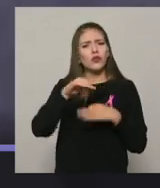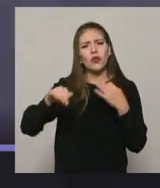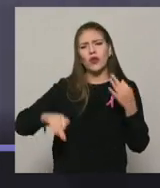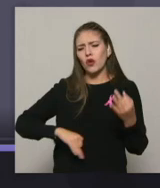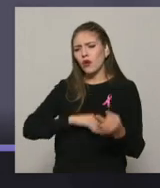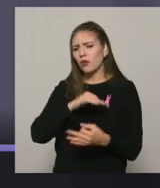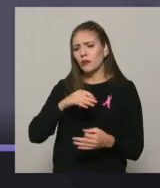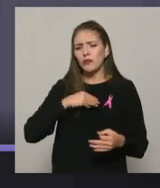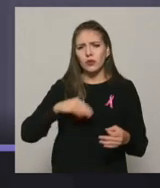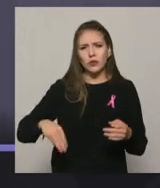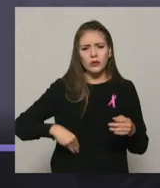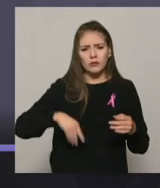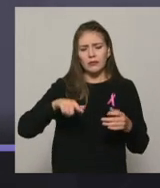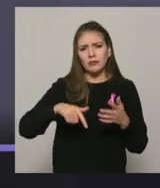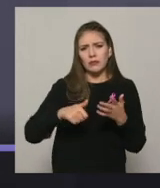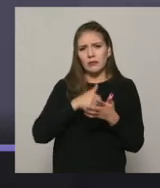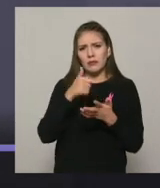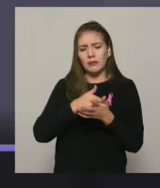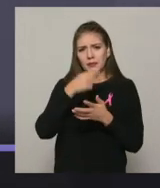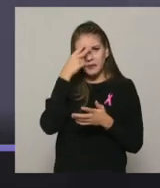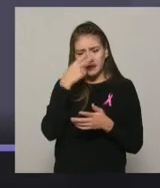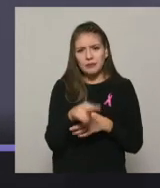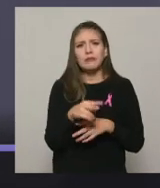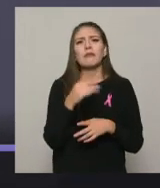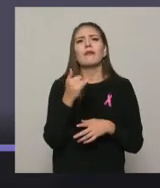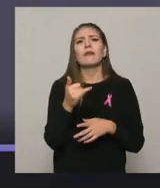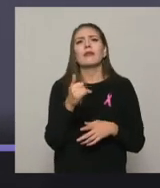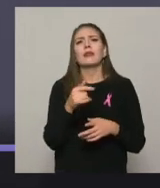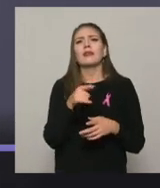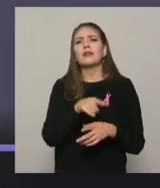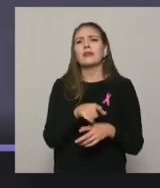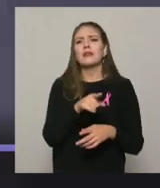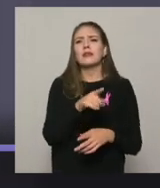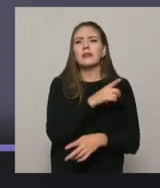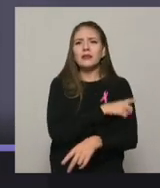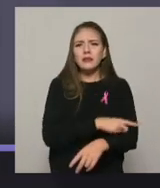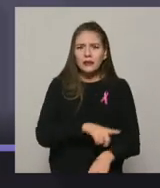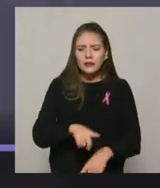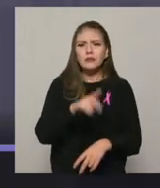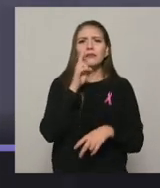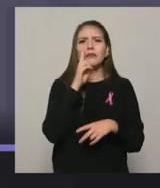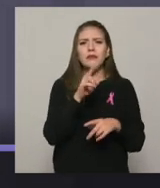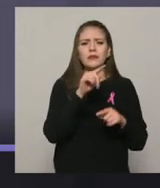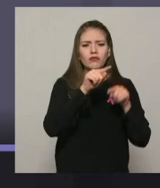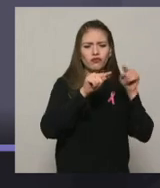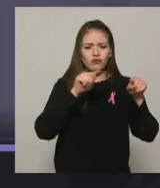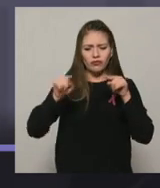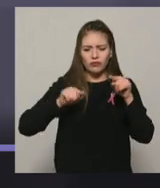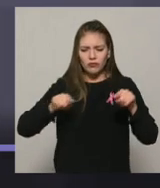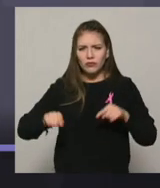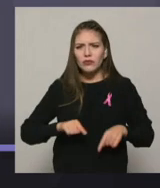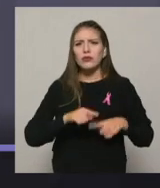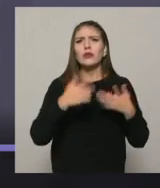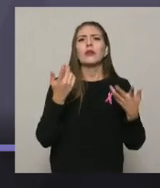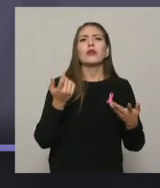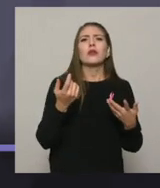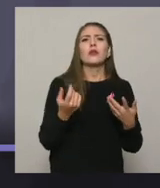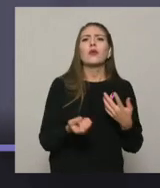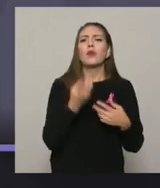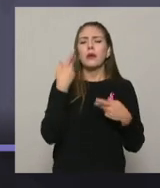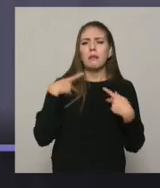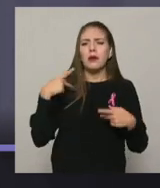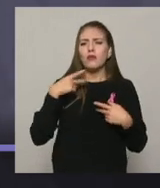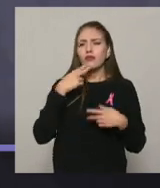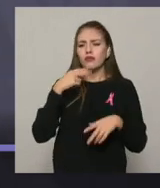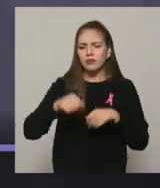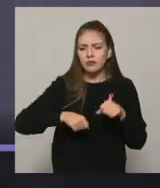alrededor de la Ciudad de México y las delegaciones, desde dónde se está moviendo la gente, cuántos millones de traslados hay, quién está usando bicicleta, quién